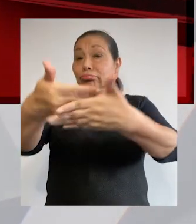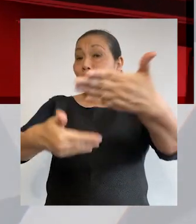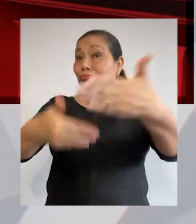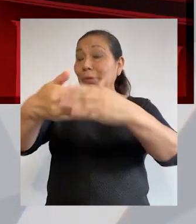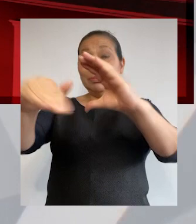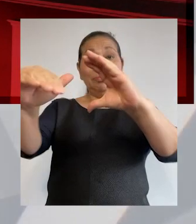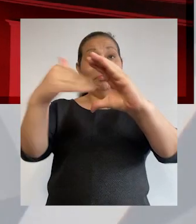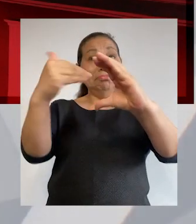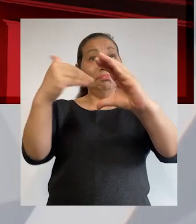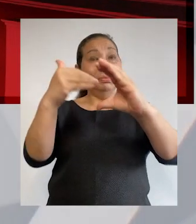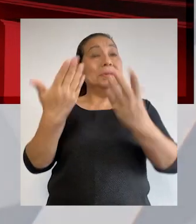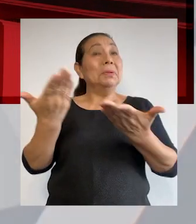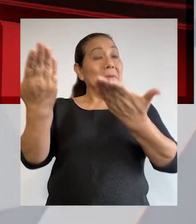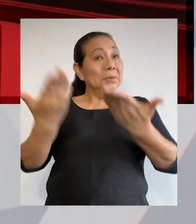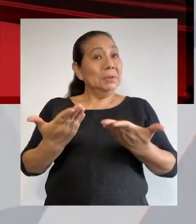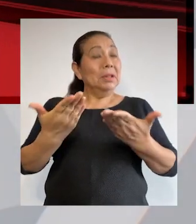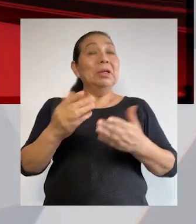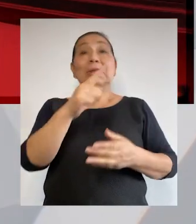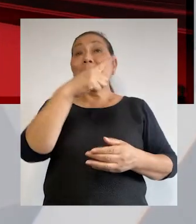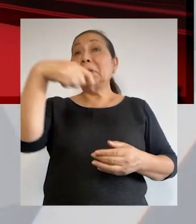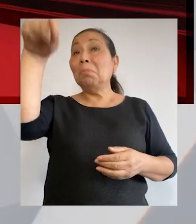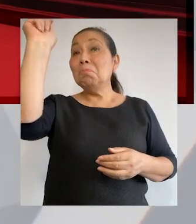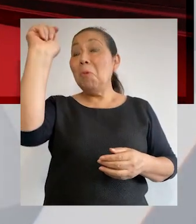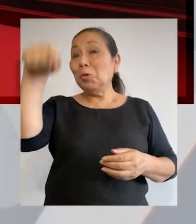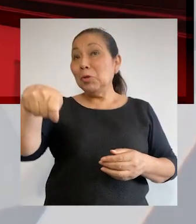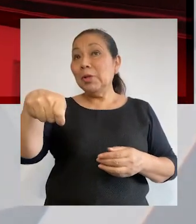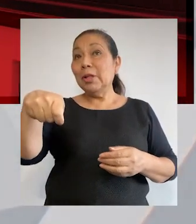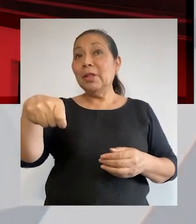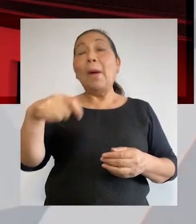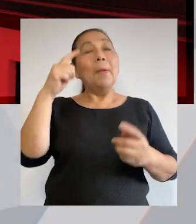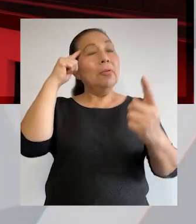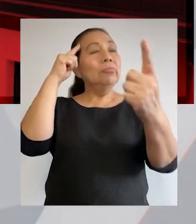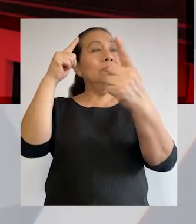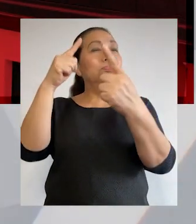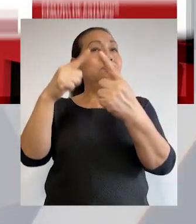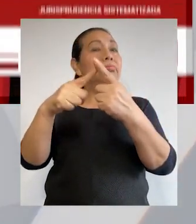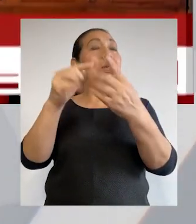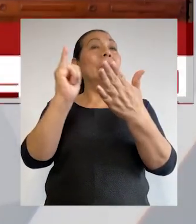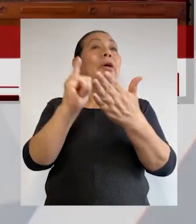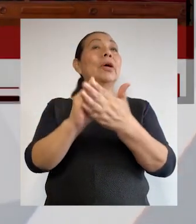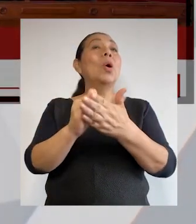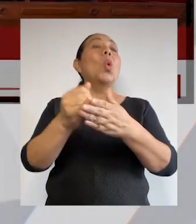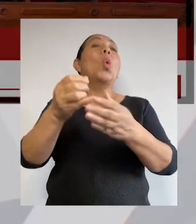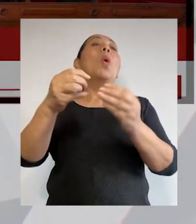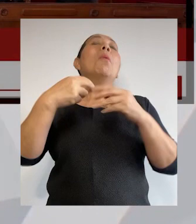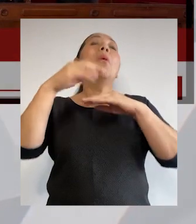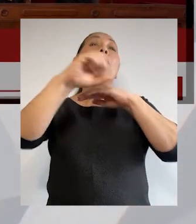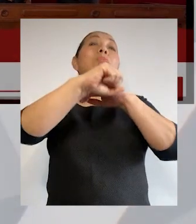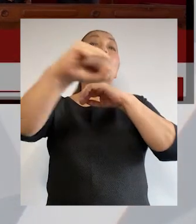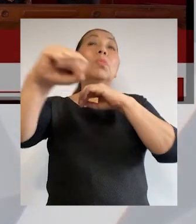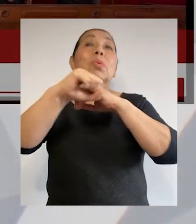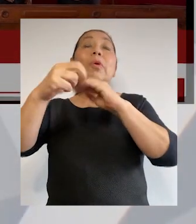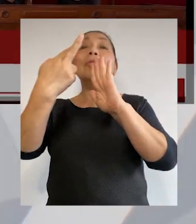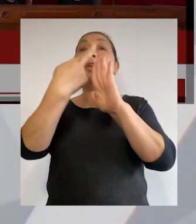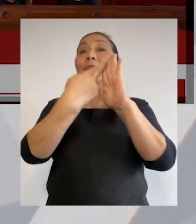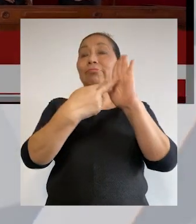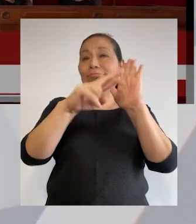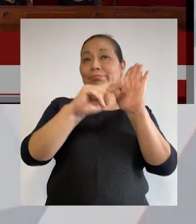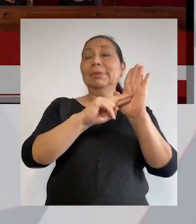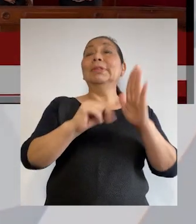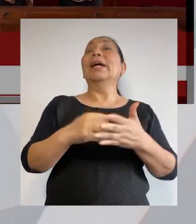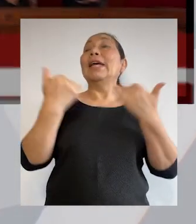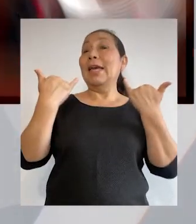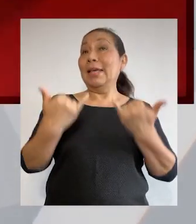hinallataq expediente kunatapas internet mansijachichkayku. Sapa watapaq llamkaykuna aypanapaq kaskanman